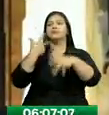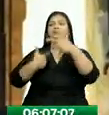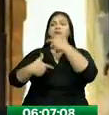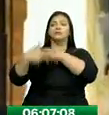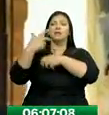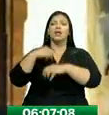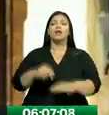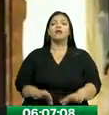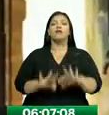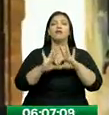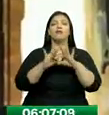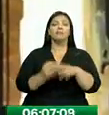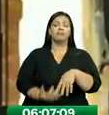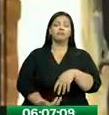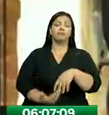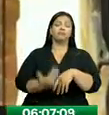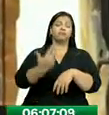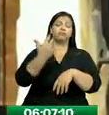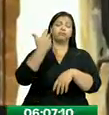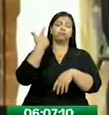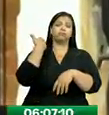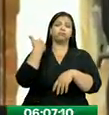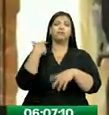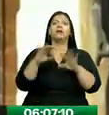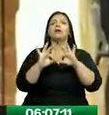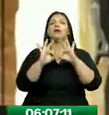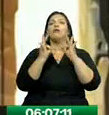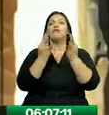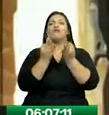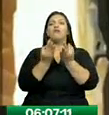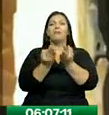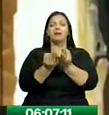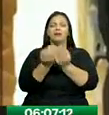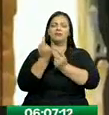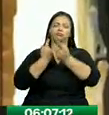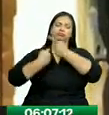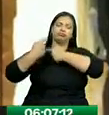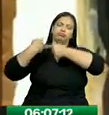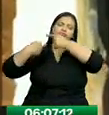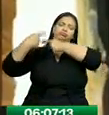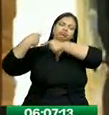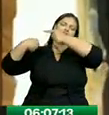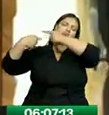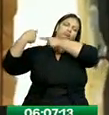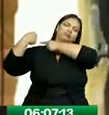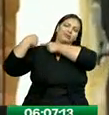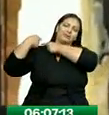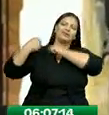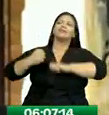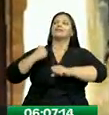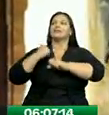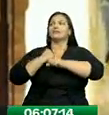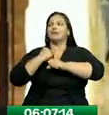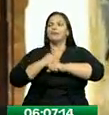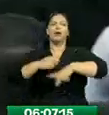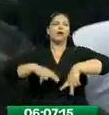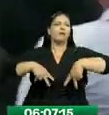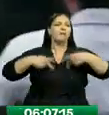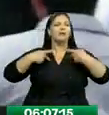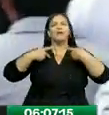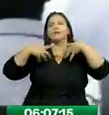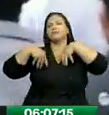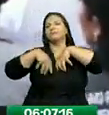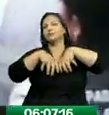y que su ideal se vea plasmado en una provincia pionera en el desarrollo económico y sustentable del país.